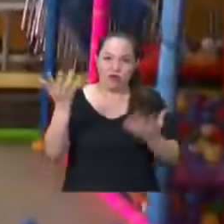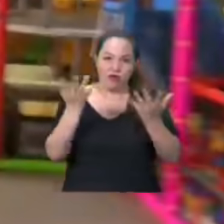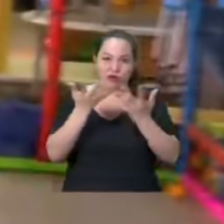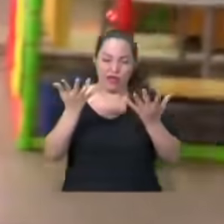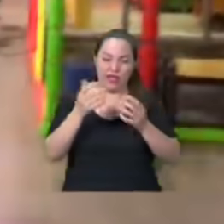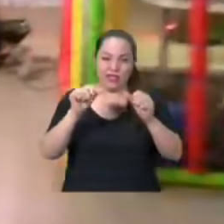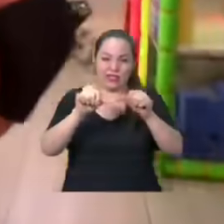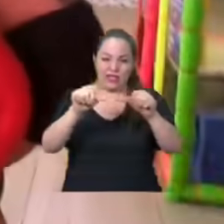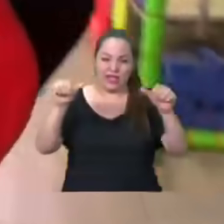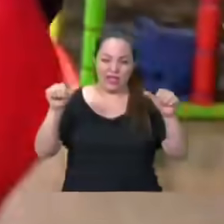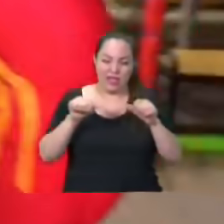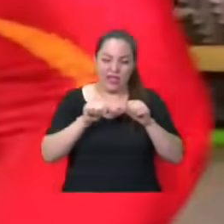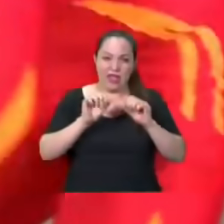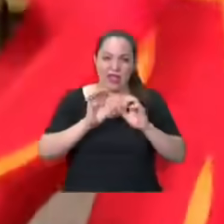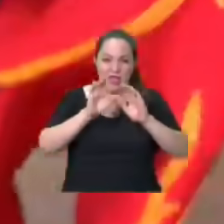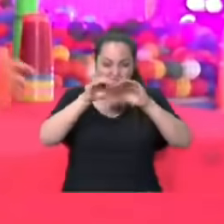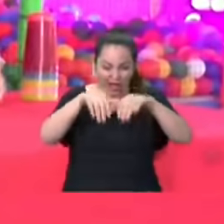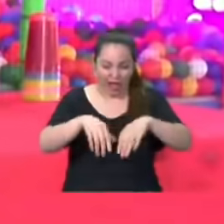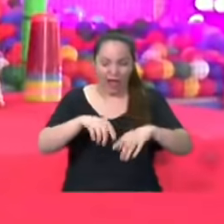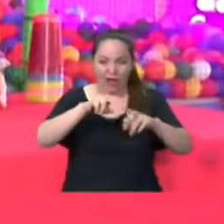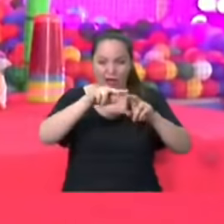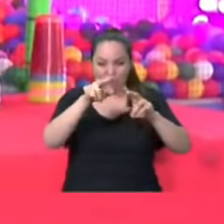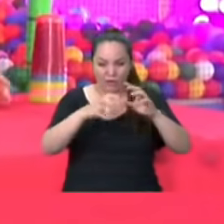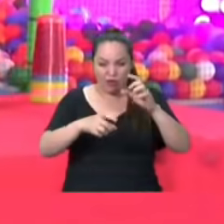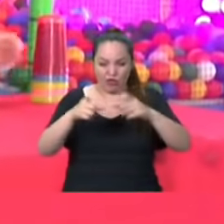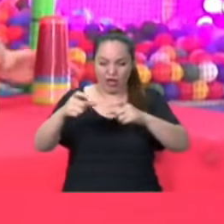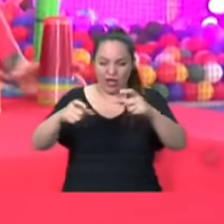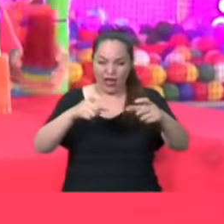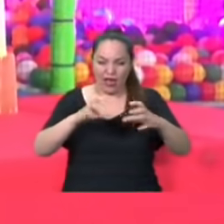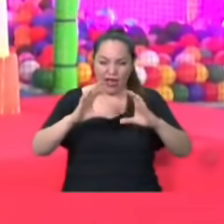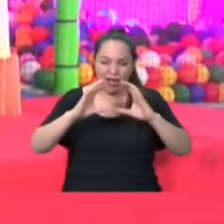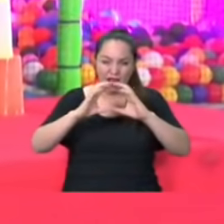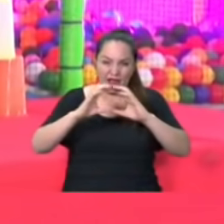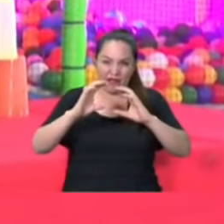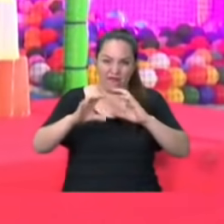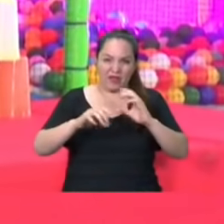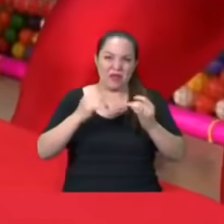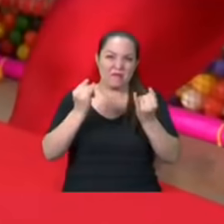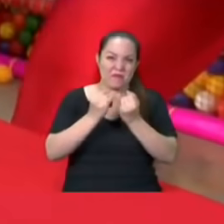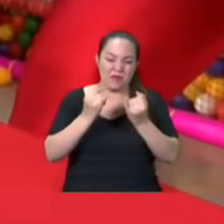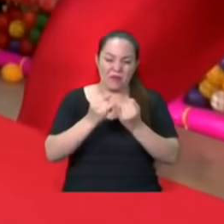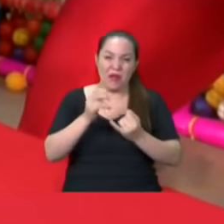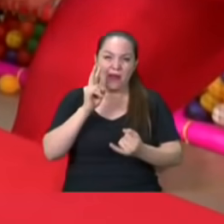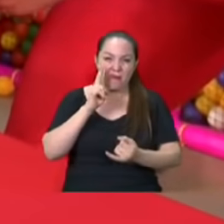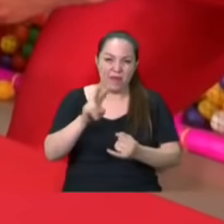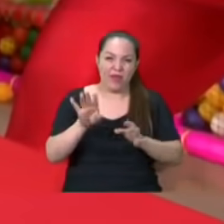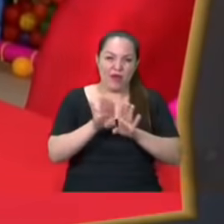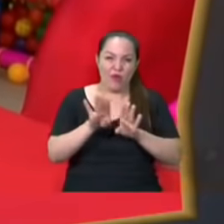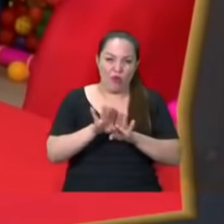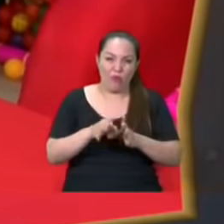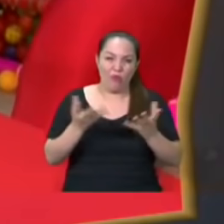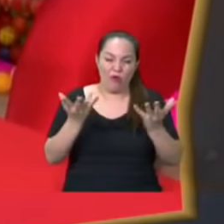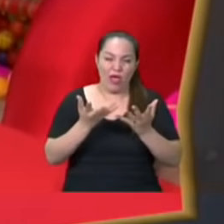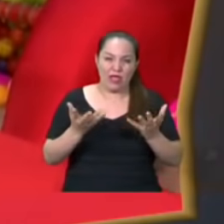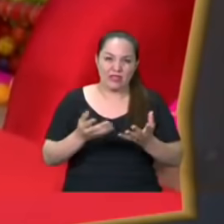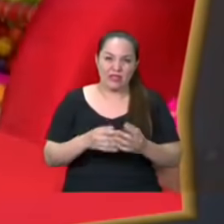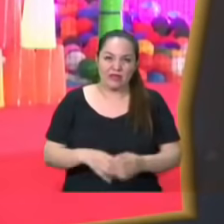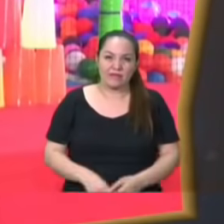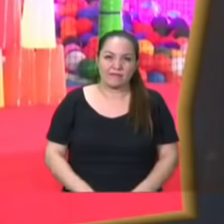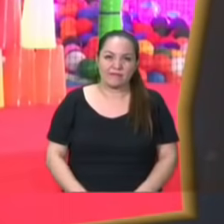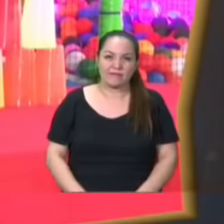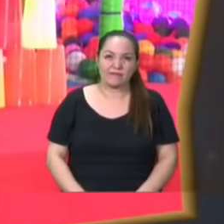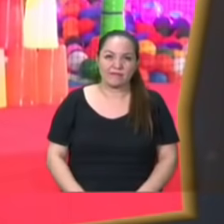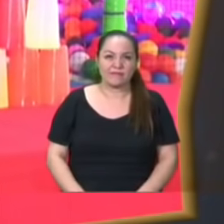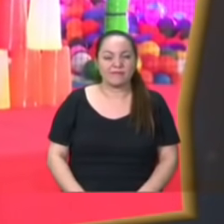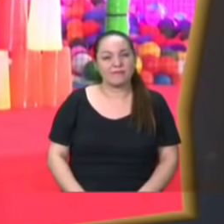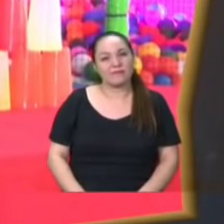de pelotas, ya nomás a formar la torre de vasos. Así es, no se debe caer ningún vaso. No se debe caer ningún vaso. Tienen